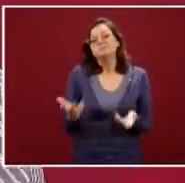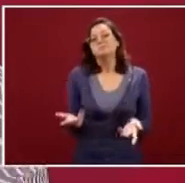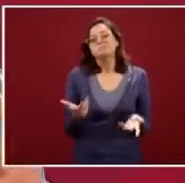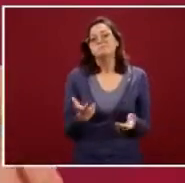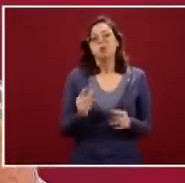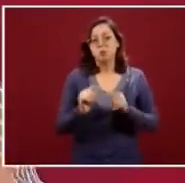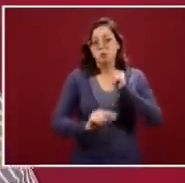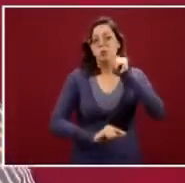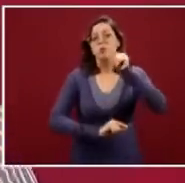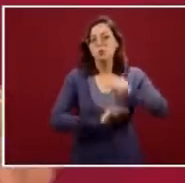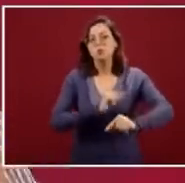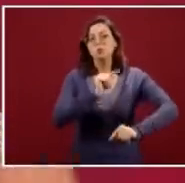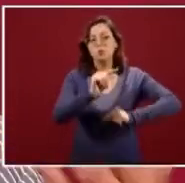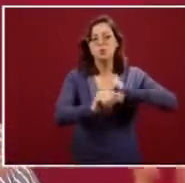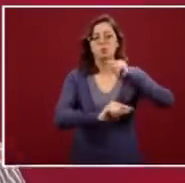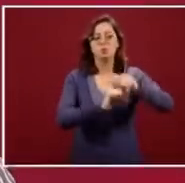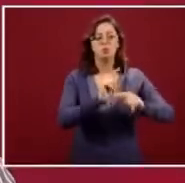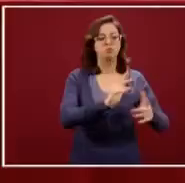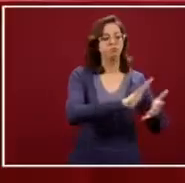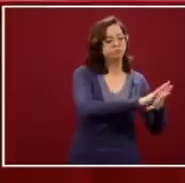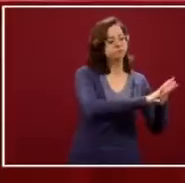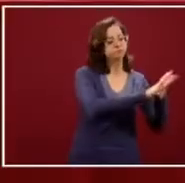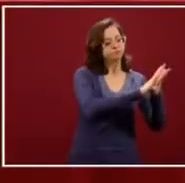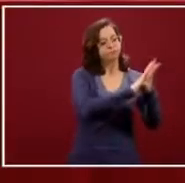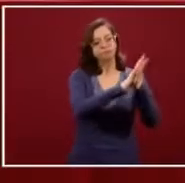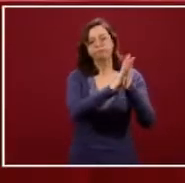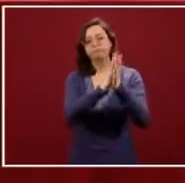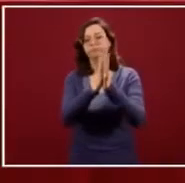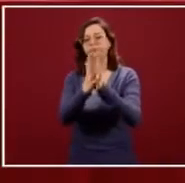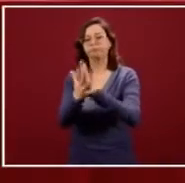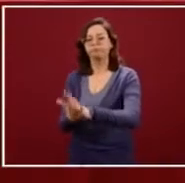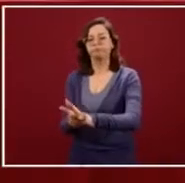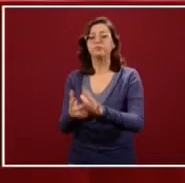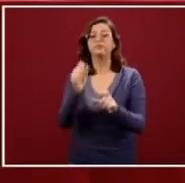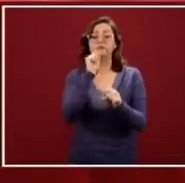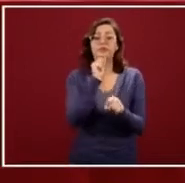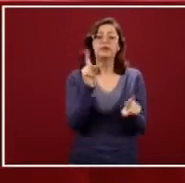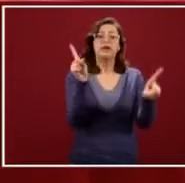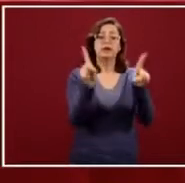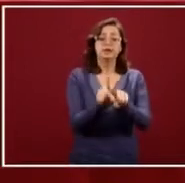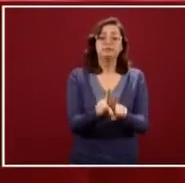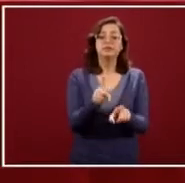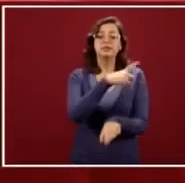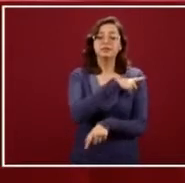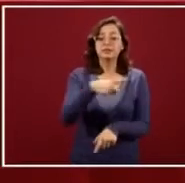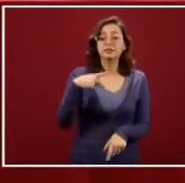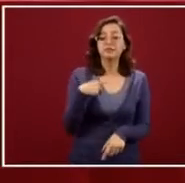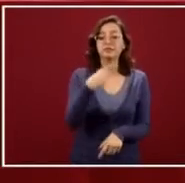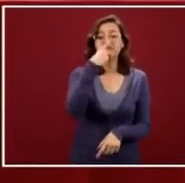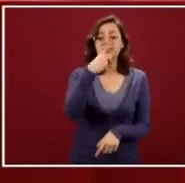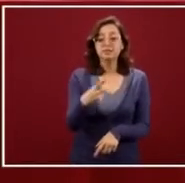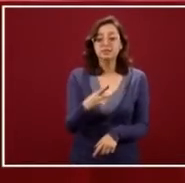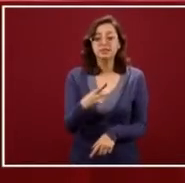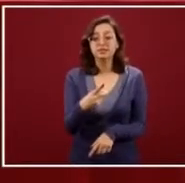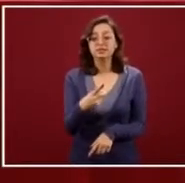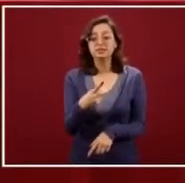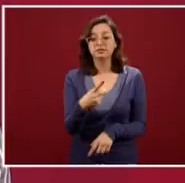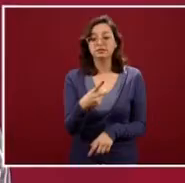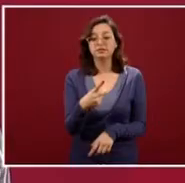transición progresiva hasta las distintas fases. También hemos destacado que